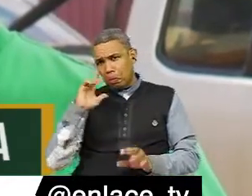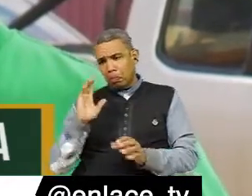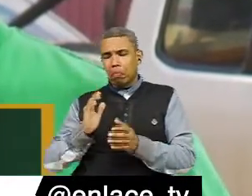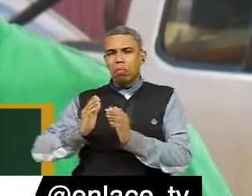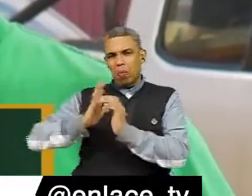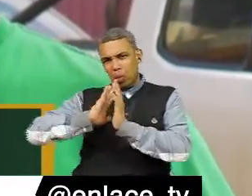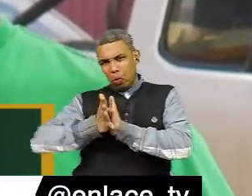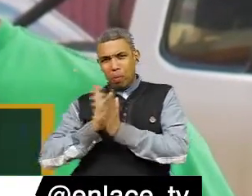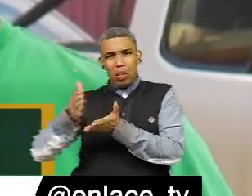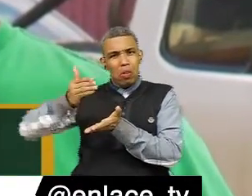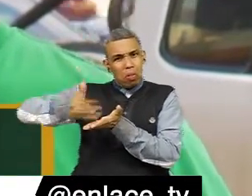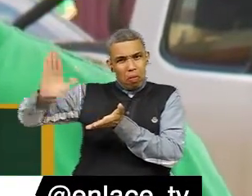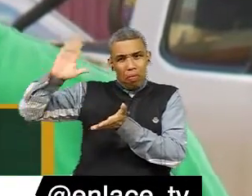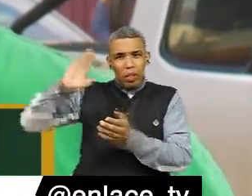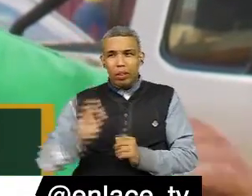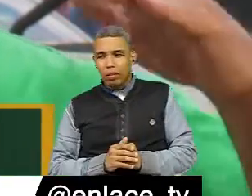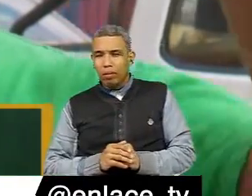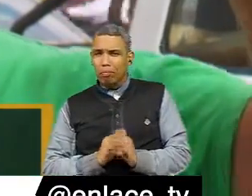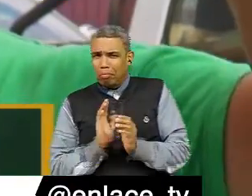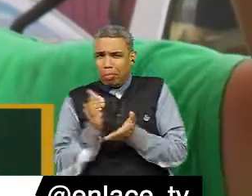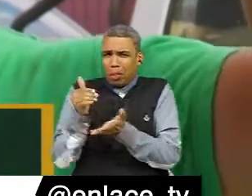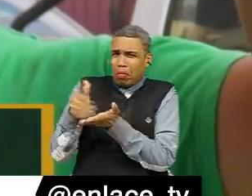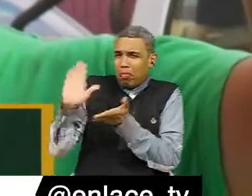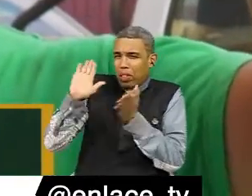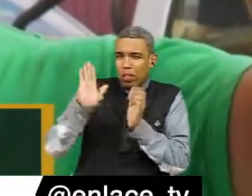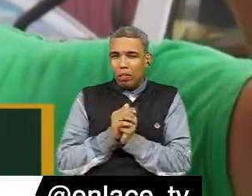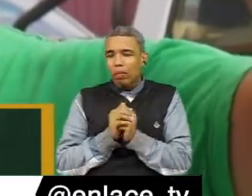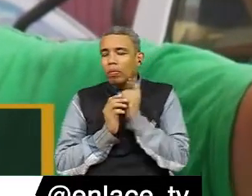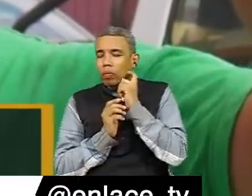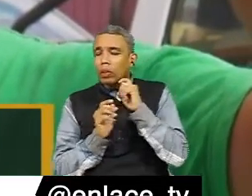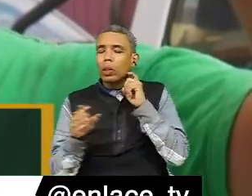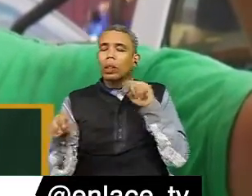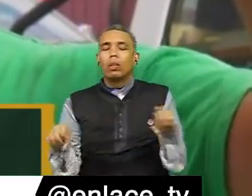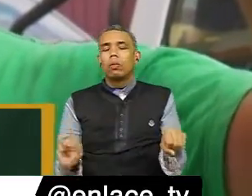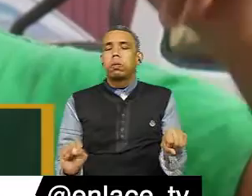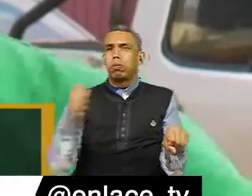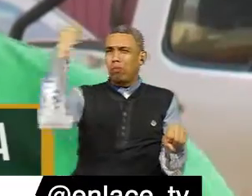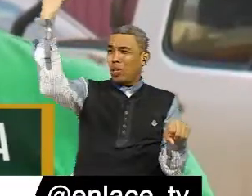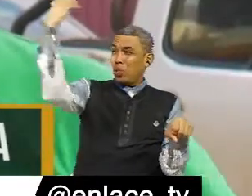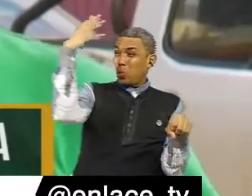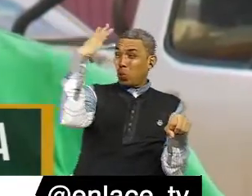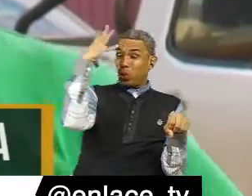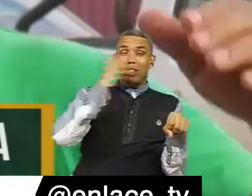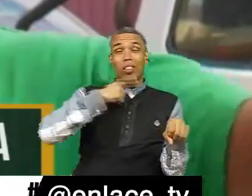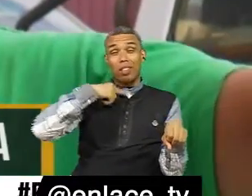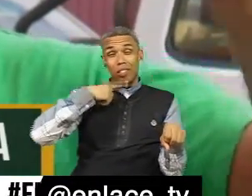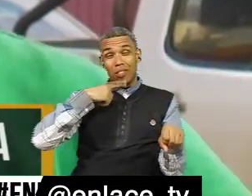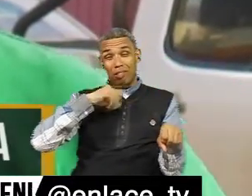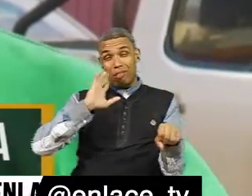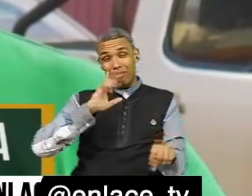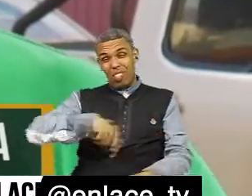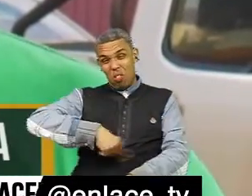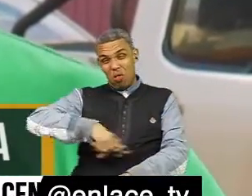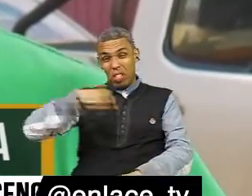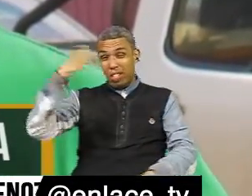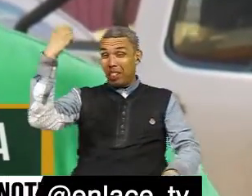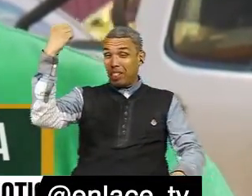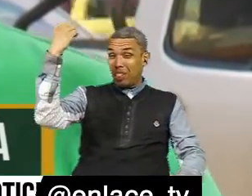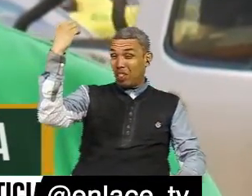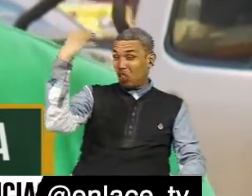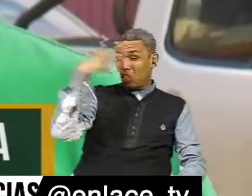vehículo. Y la luz me alcandelilló porque a estas horas de la tarde hay mucho resplandor del sol,